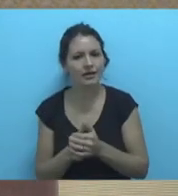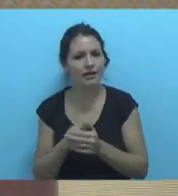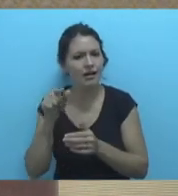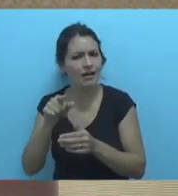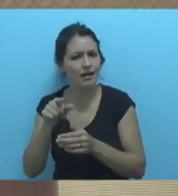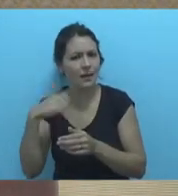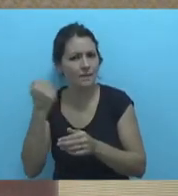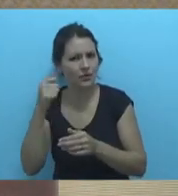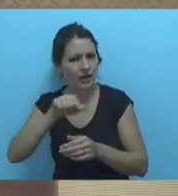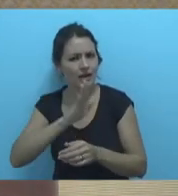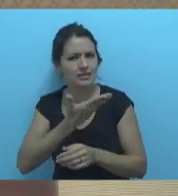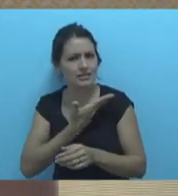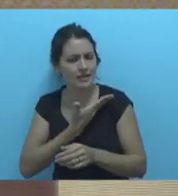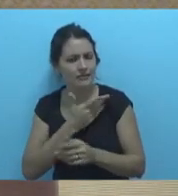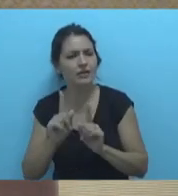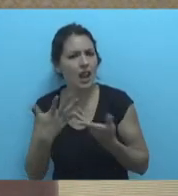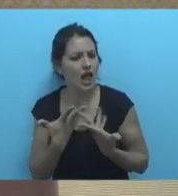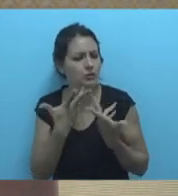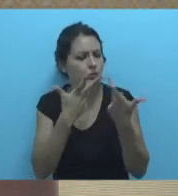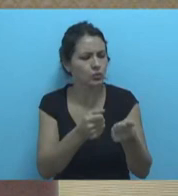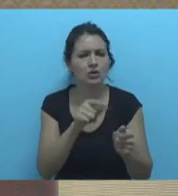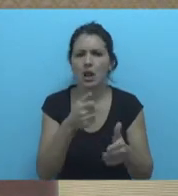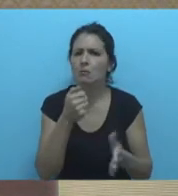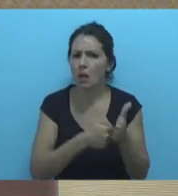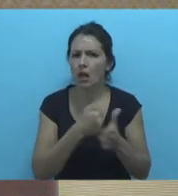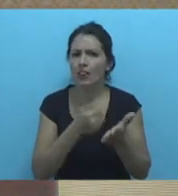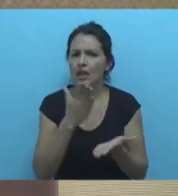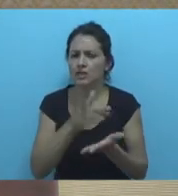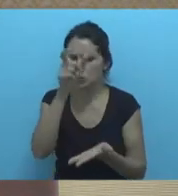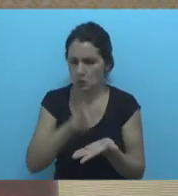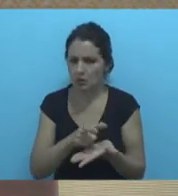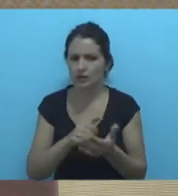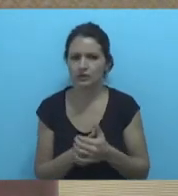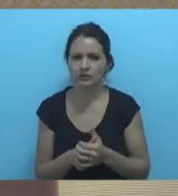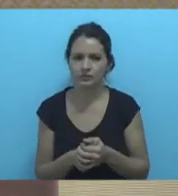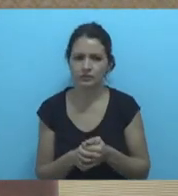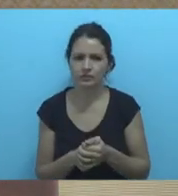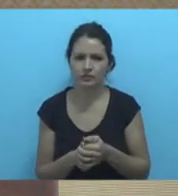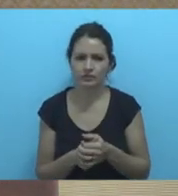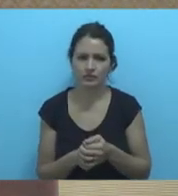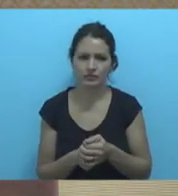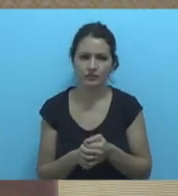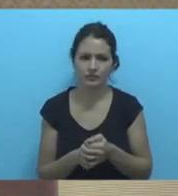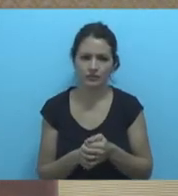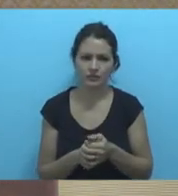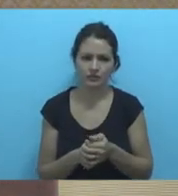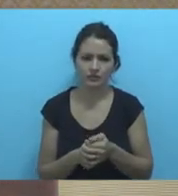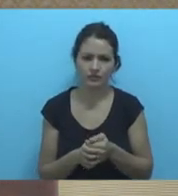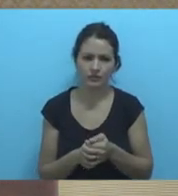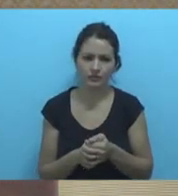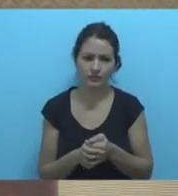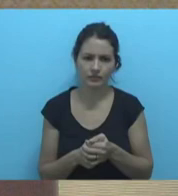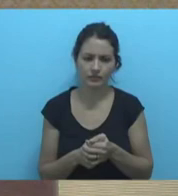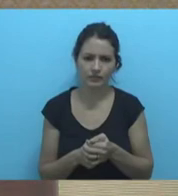en serio aquí en Santa Fe, que hizo mucho también por los derechos humanos. Alguna vez lo desnudaron a Saspe cuando entró en Coronda